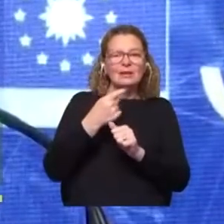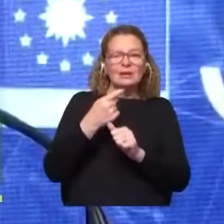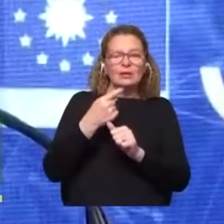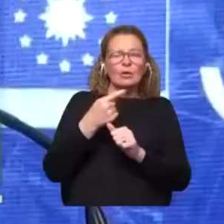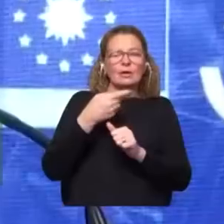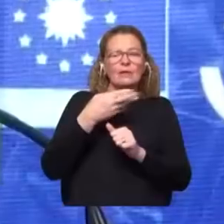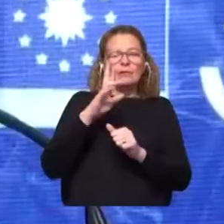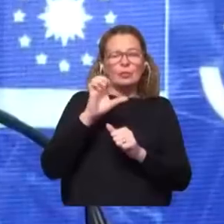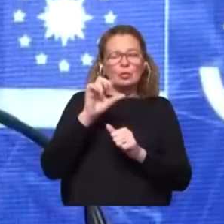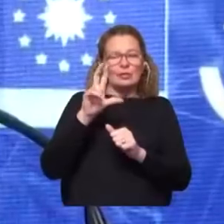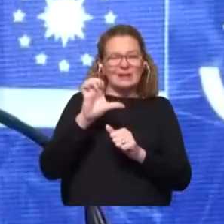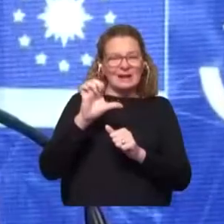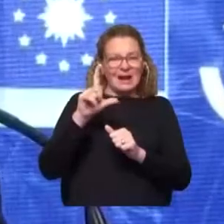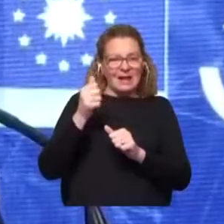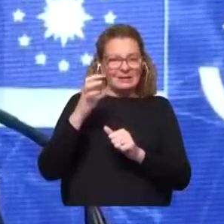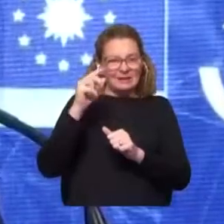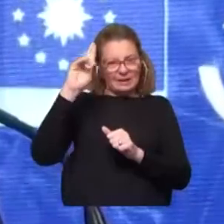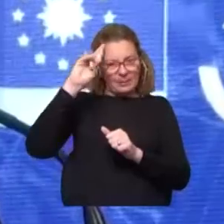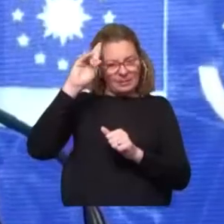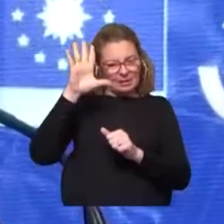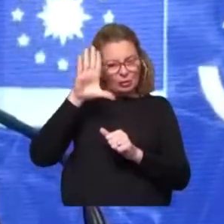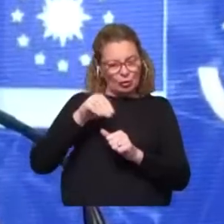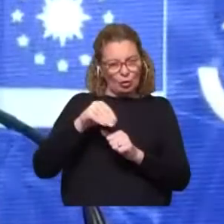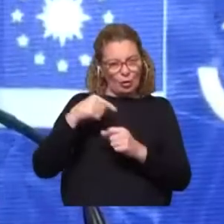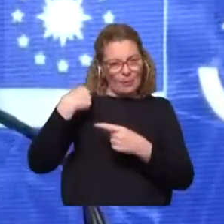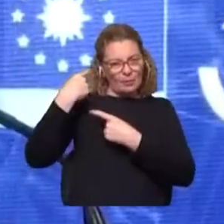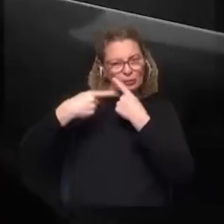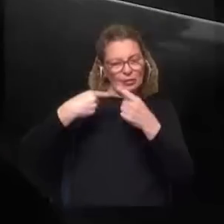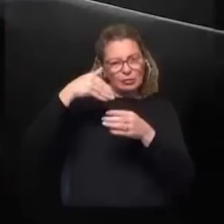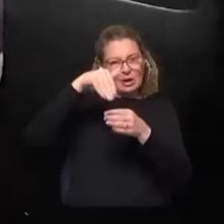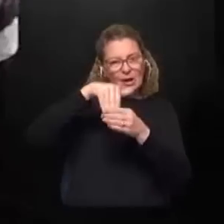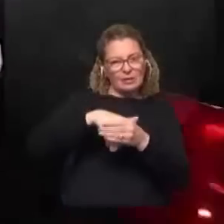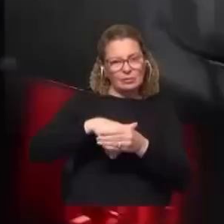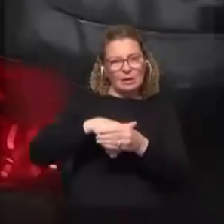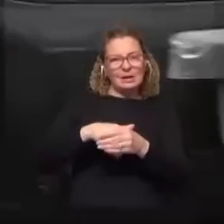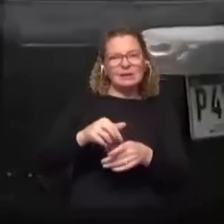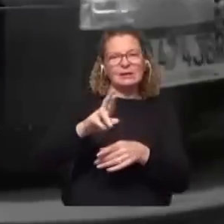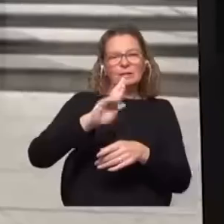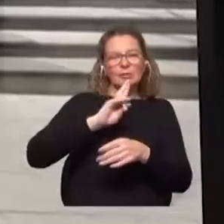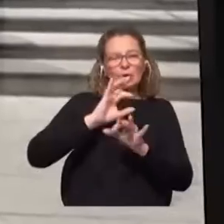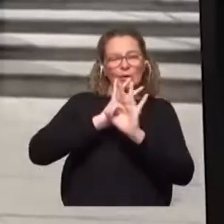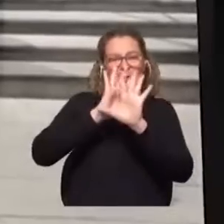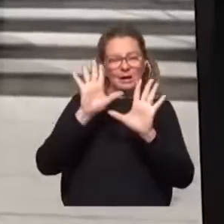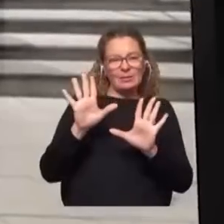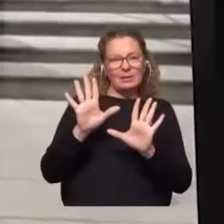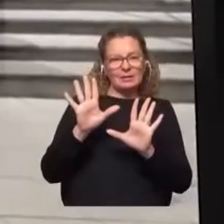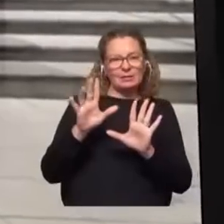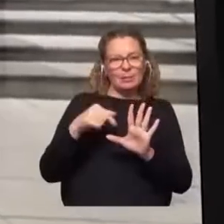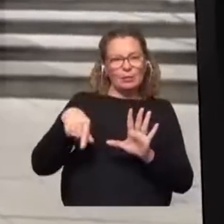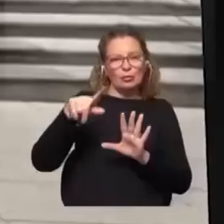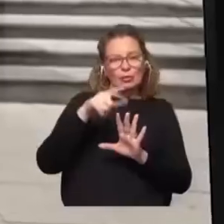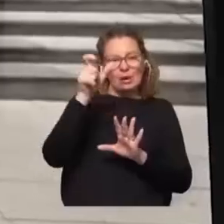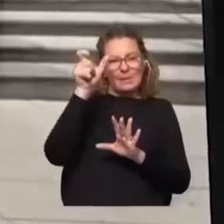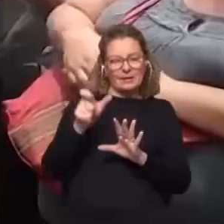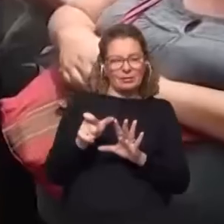que Bruselas pide que se respete totalmente la integridad del proceso electoral y su resultado claramente expresado por los ciudadanos